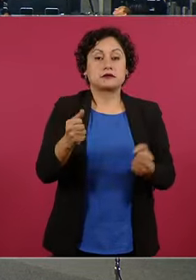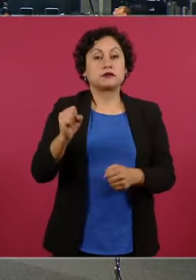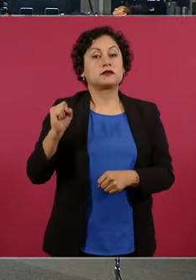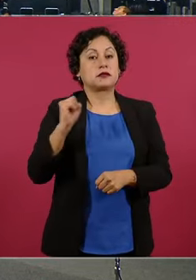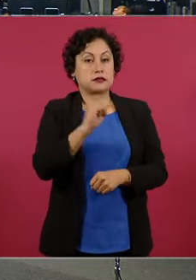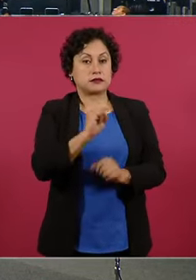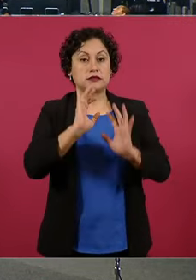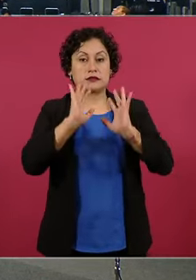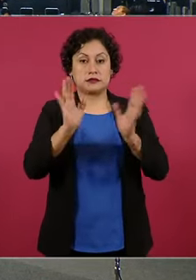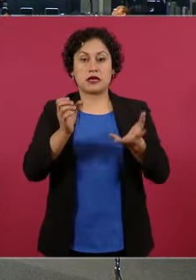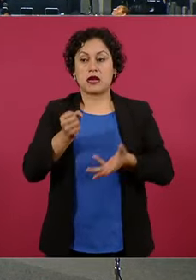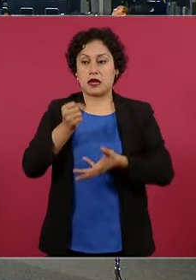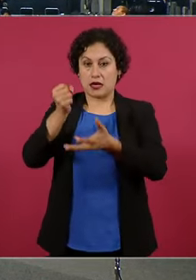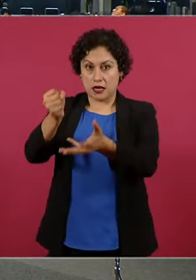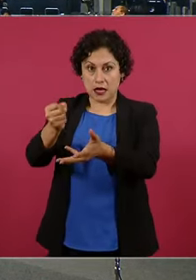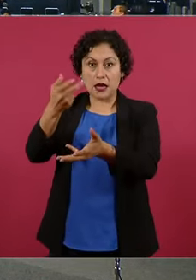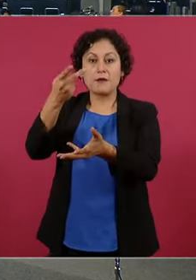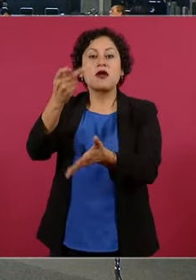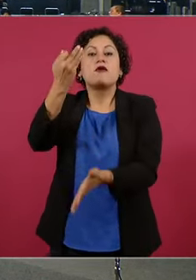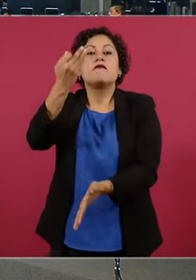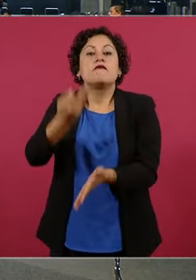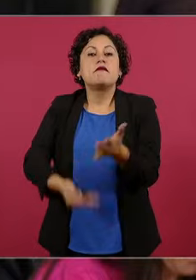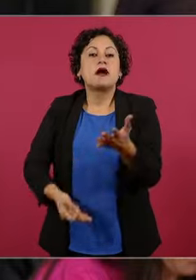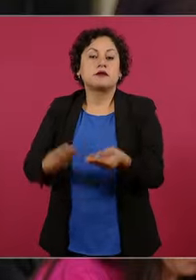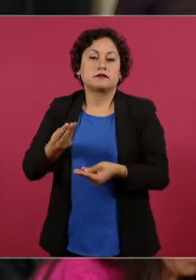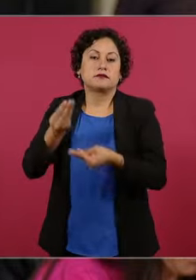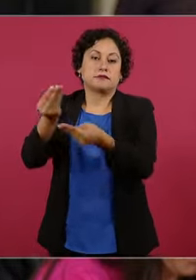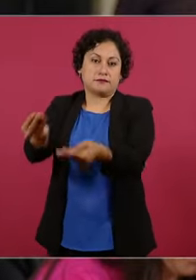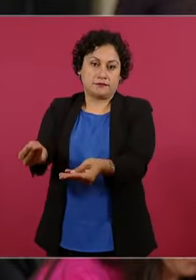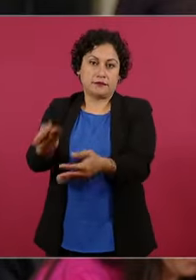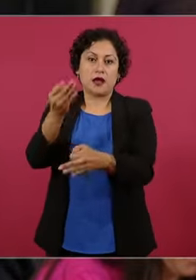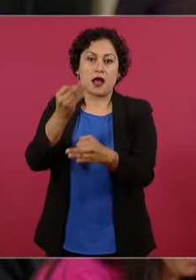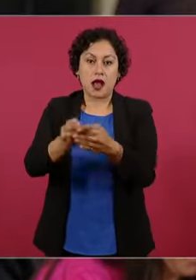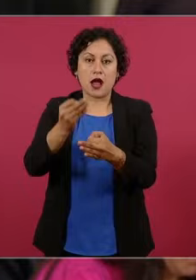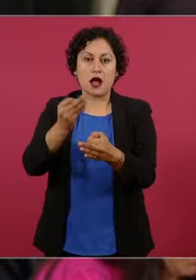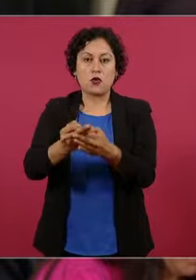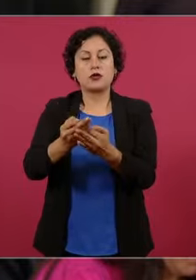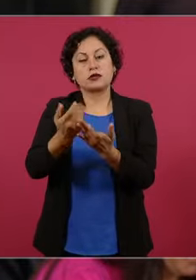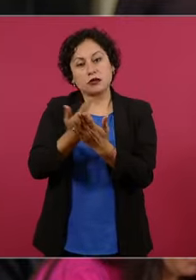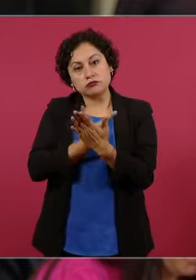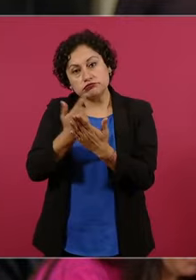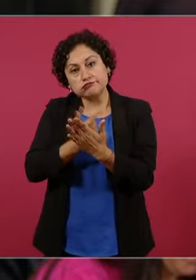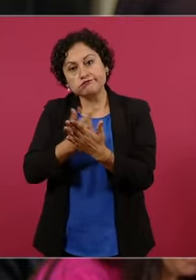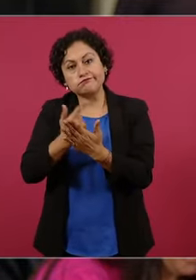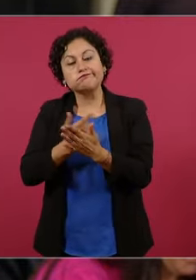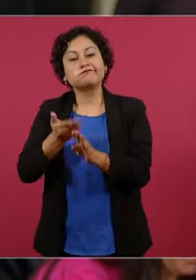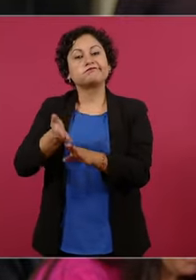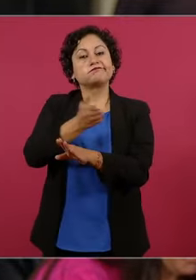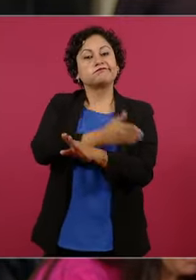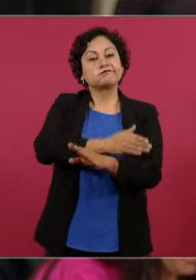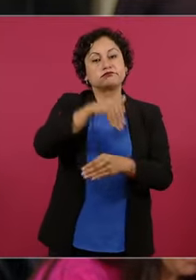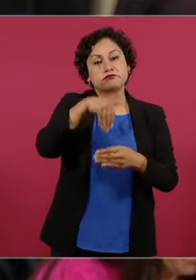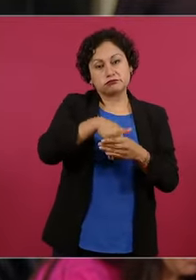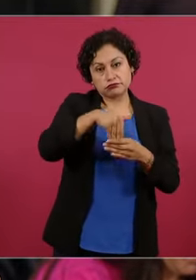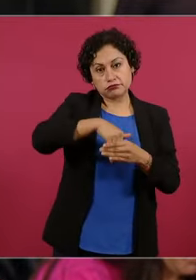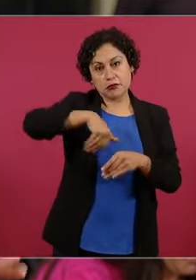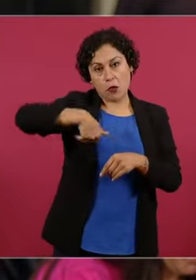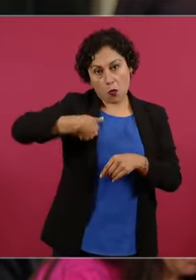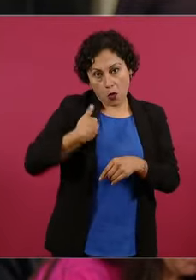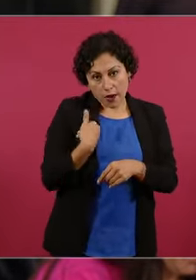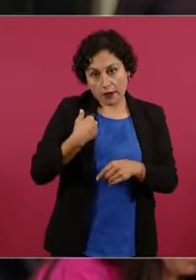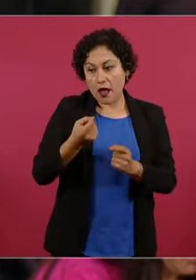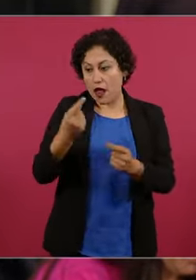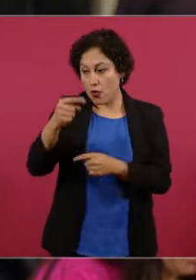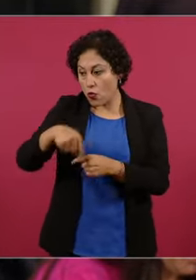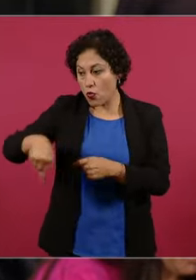únicamente liberarlo. Ahorita se dio una acción de traspaso de activos y pasivos de las cajas que